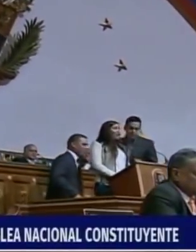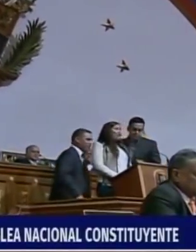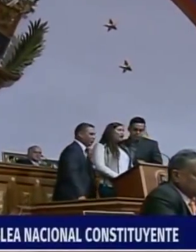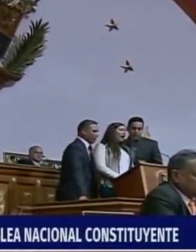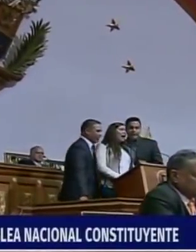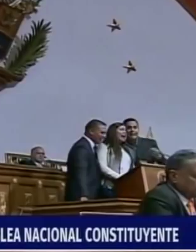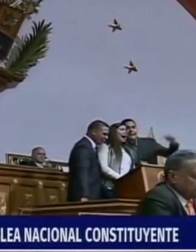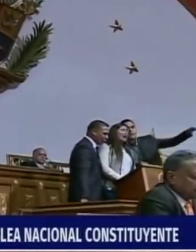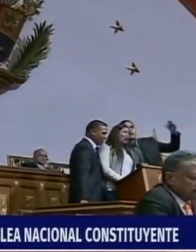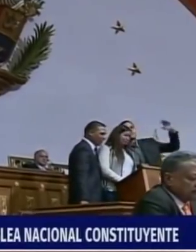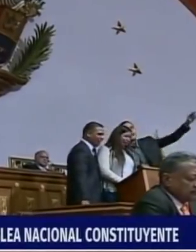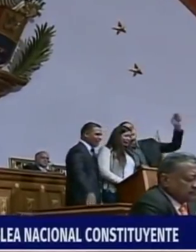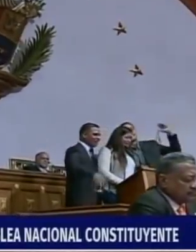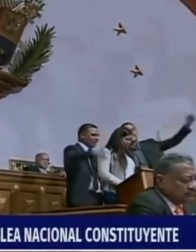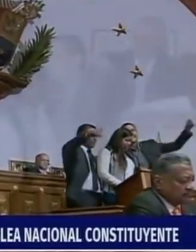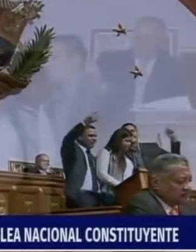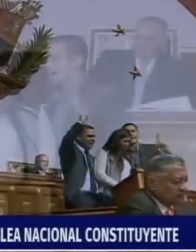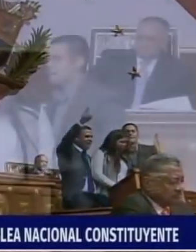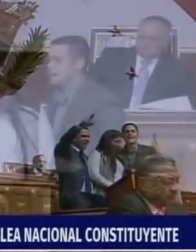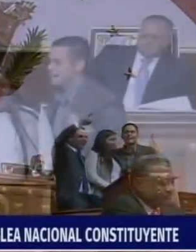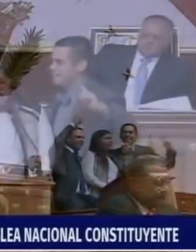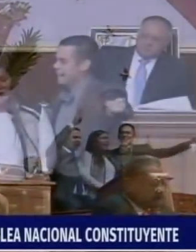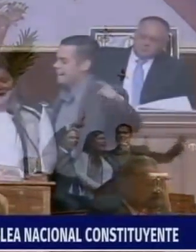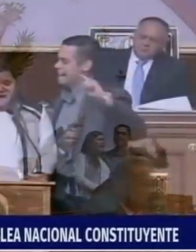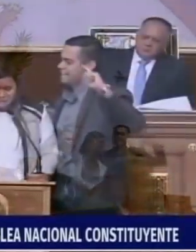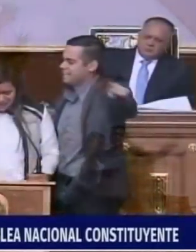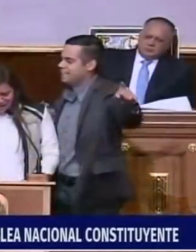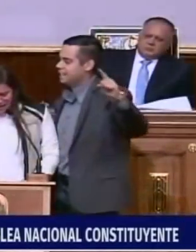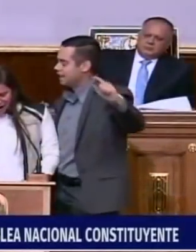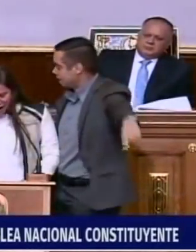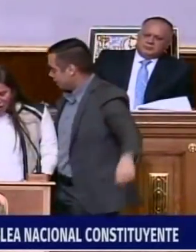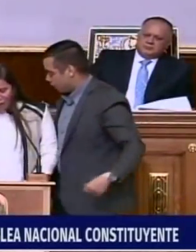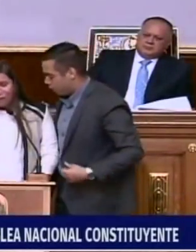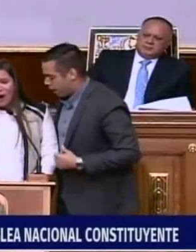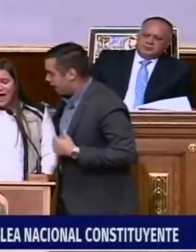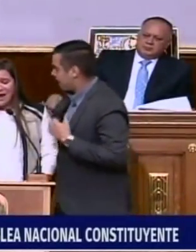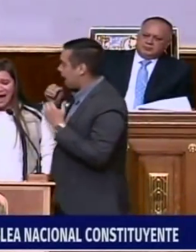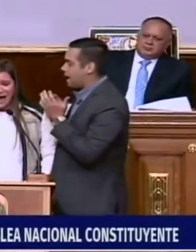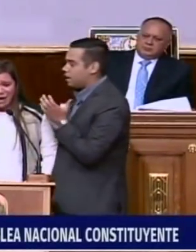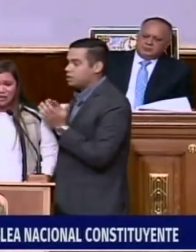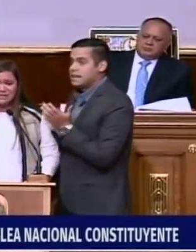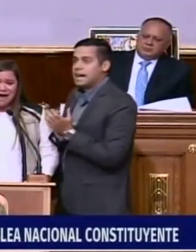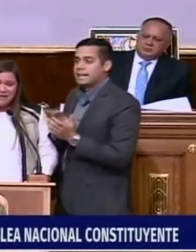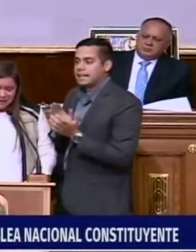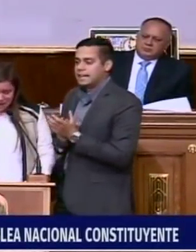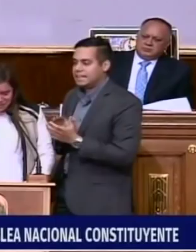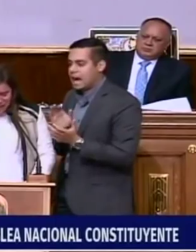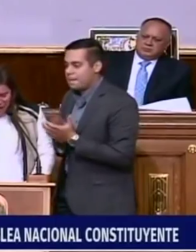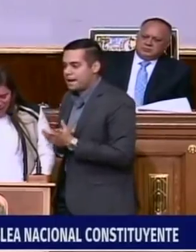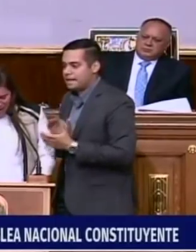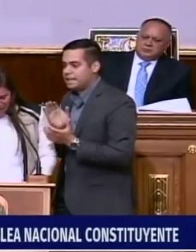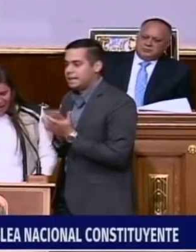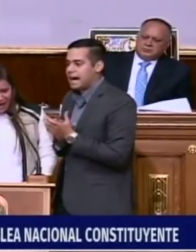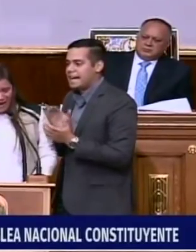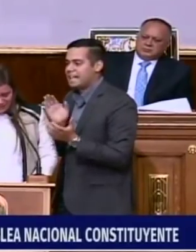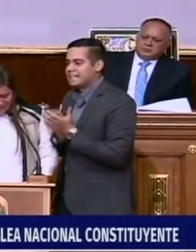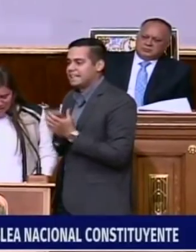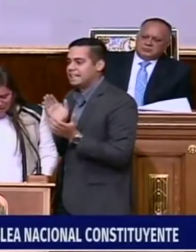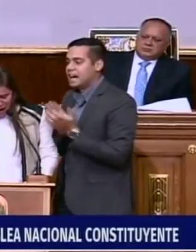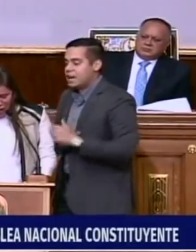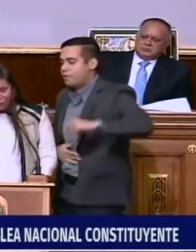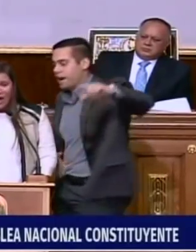Argentina. Fuera los yanquis de América Latina, fuera los yanquis de